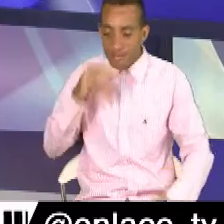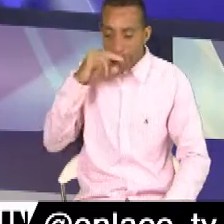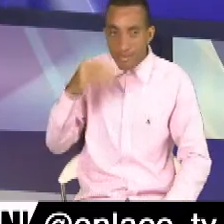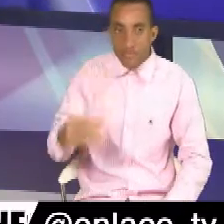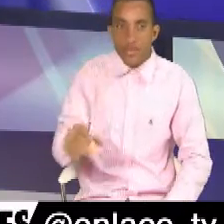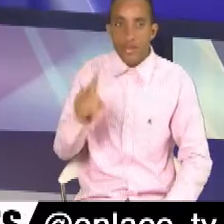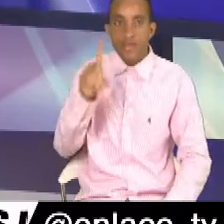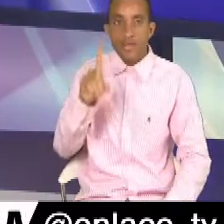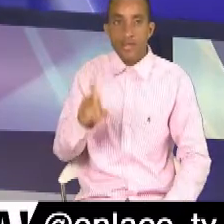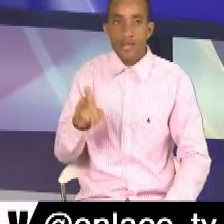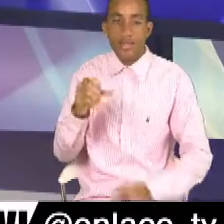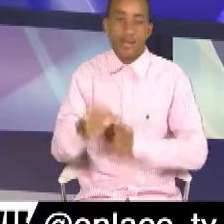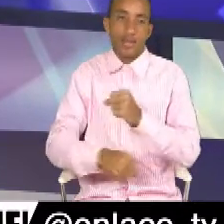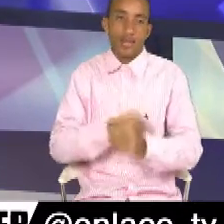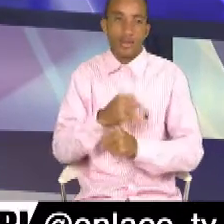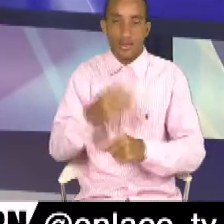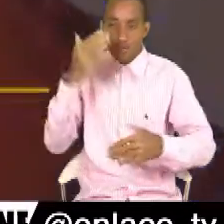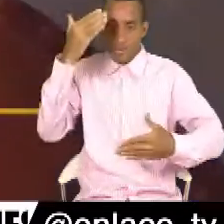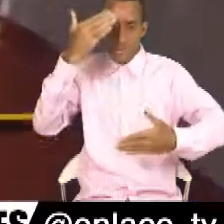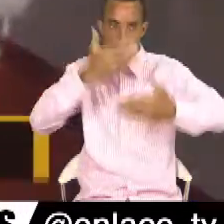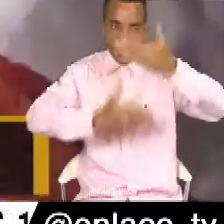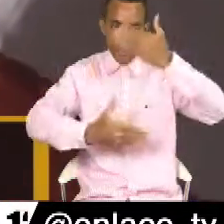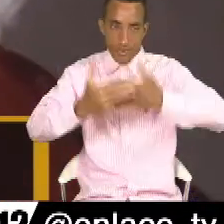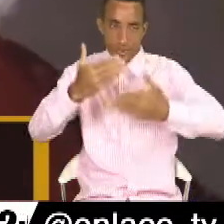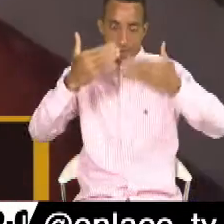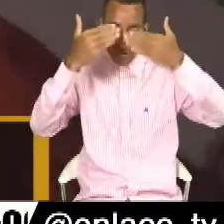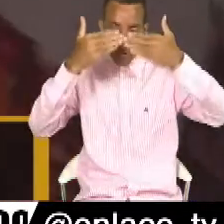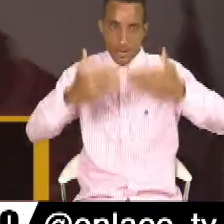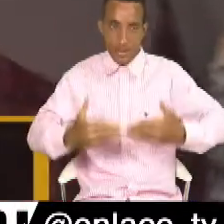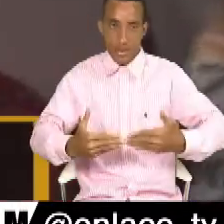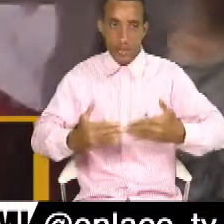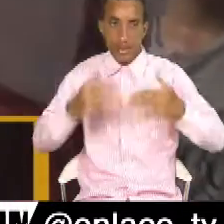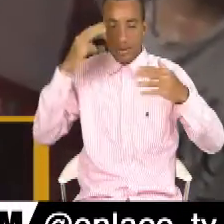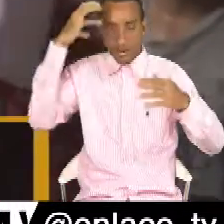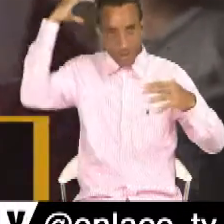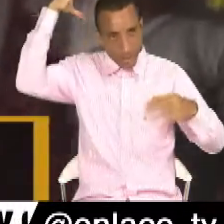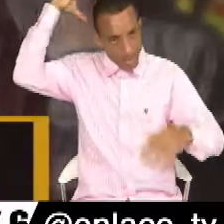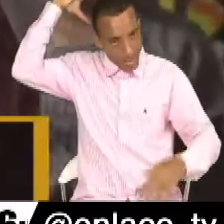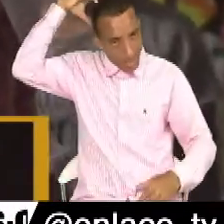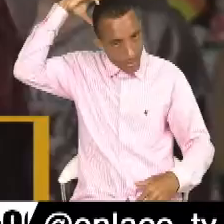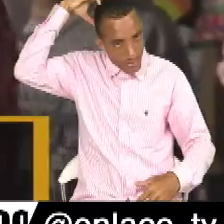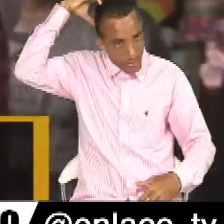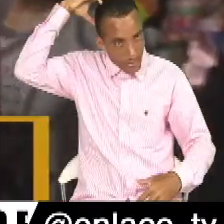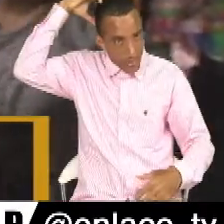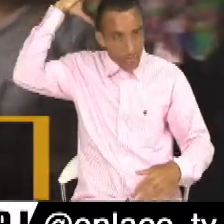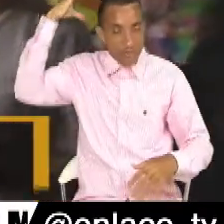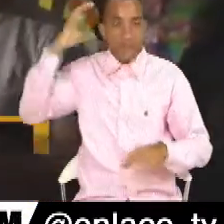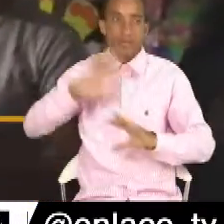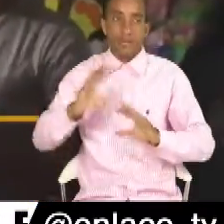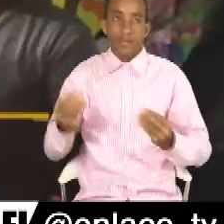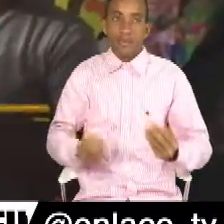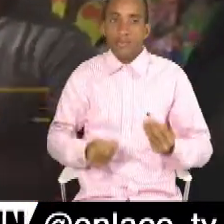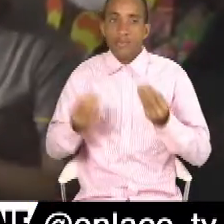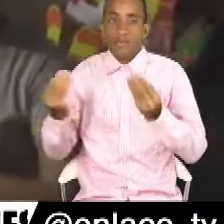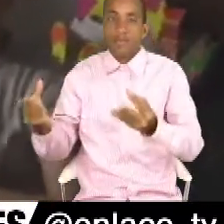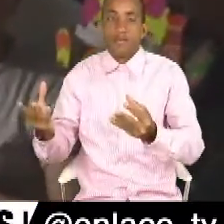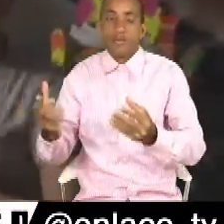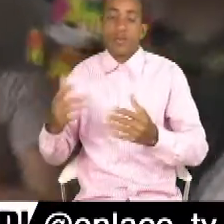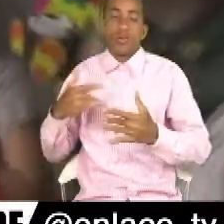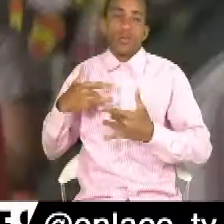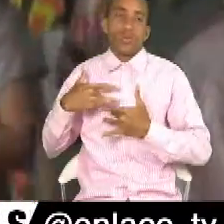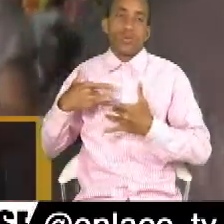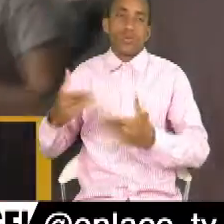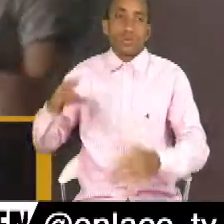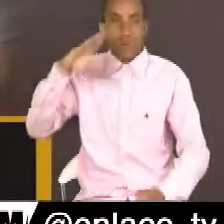discapacidad cerebral. Este menor de 6 años con discapacidad cerebral recibió de manos de la policía un regalo que le cambiará sus días.